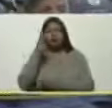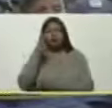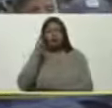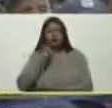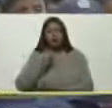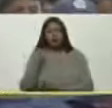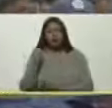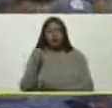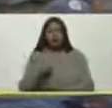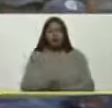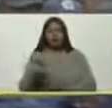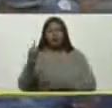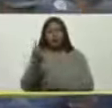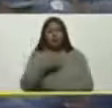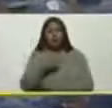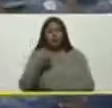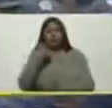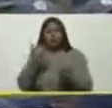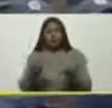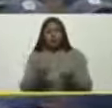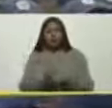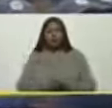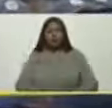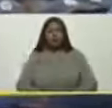Y es lo primero que quiero decir aquí.